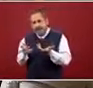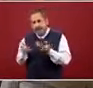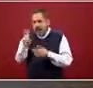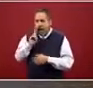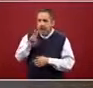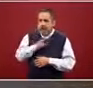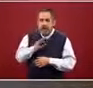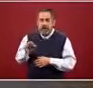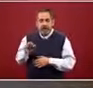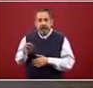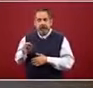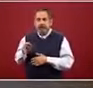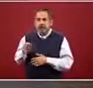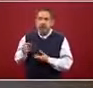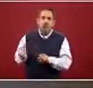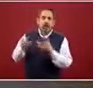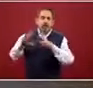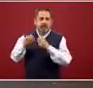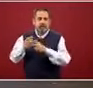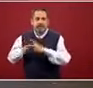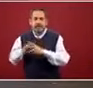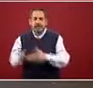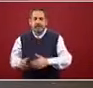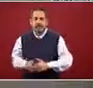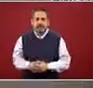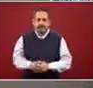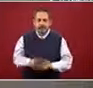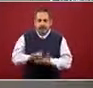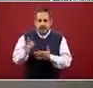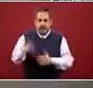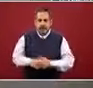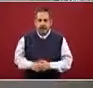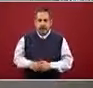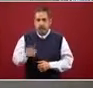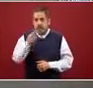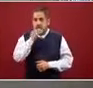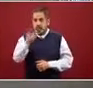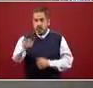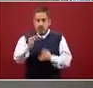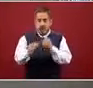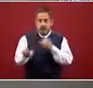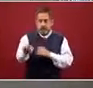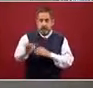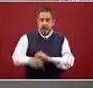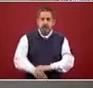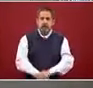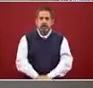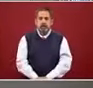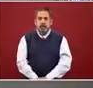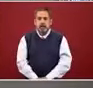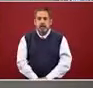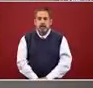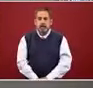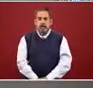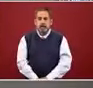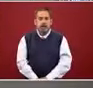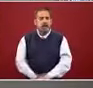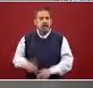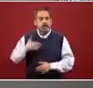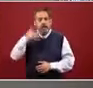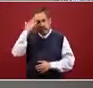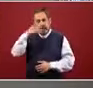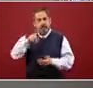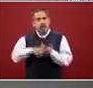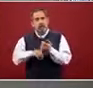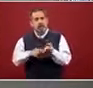estimar la carga de los casos. Gracias. Un minuto, la última pregunta. Nada más para saber el estado de